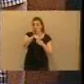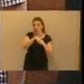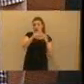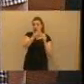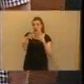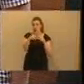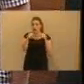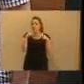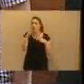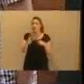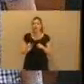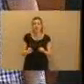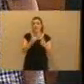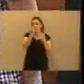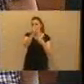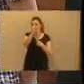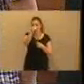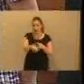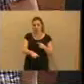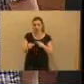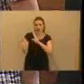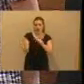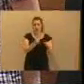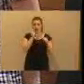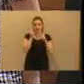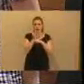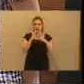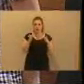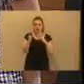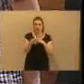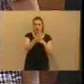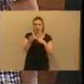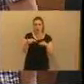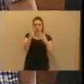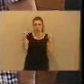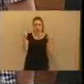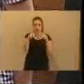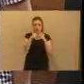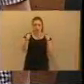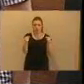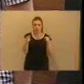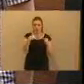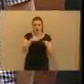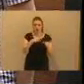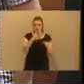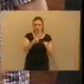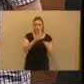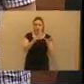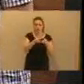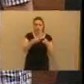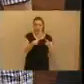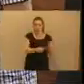vez que debatimos en esta Cámara sobre la deuda pública en Asturias. Puedo decirles que el Grupo Parlamentario